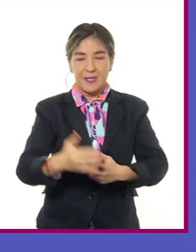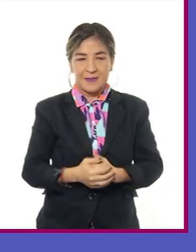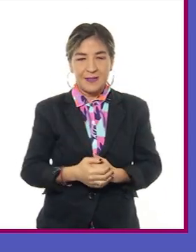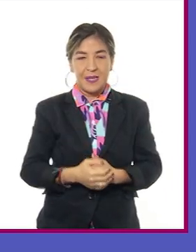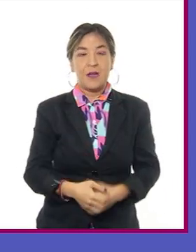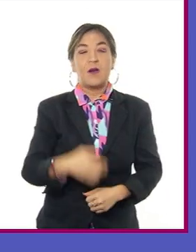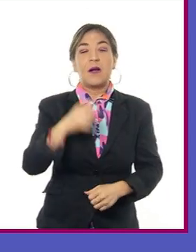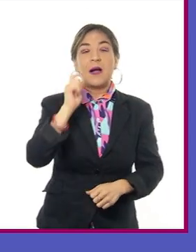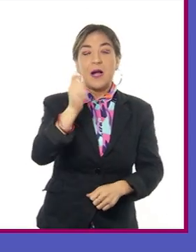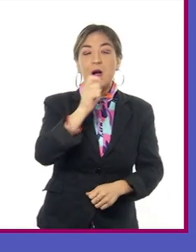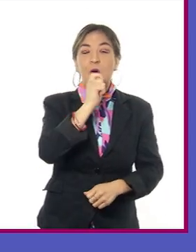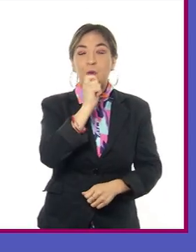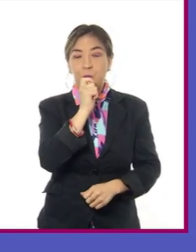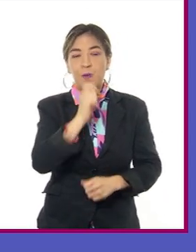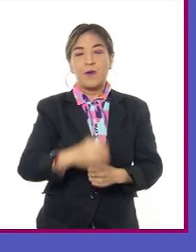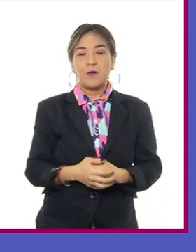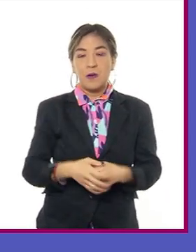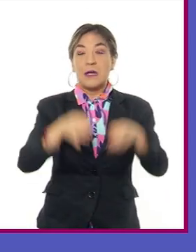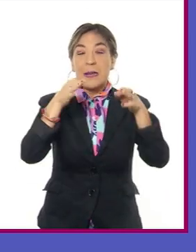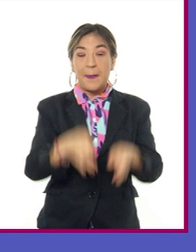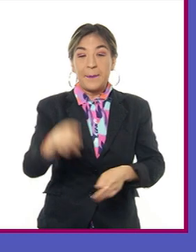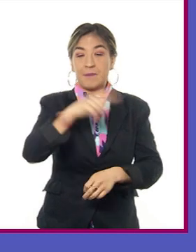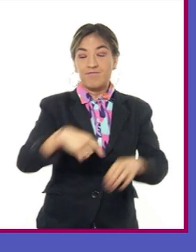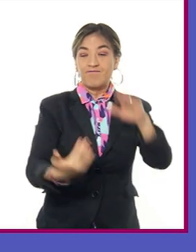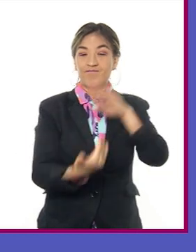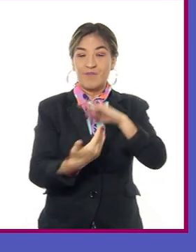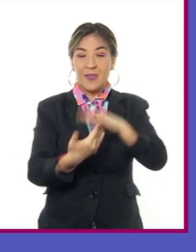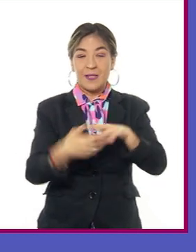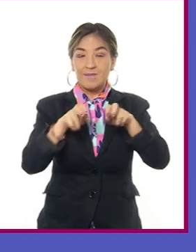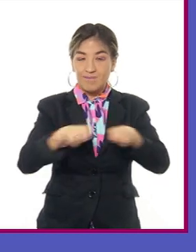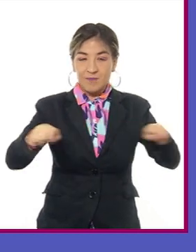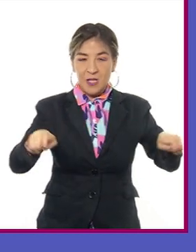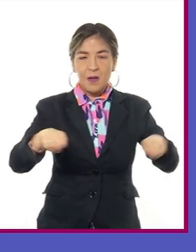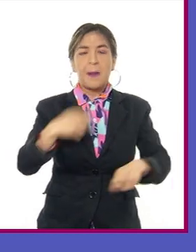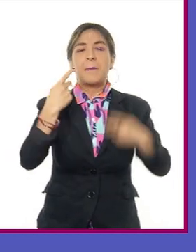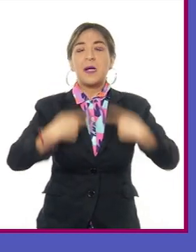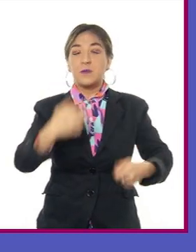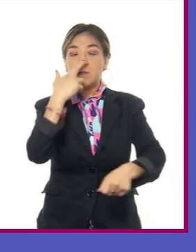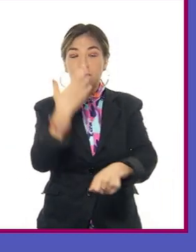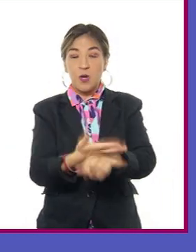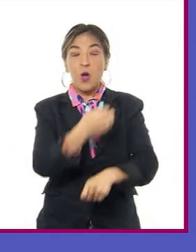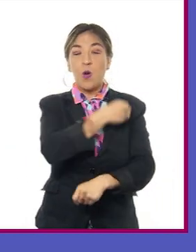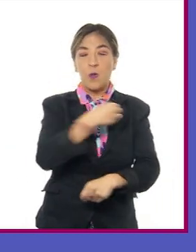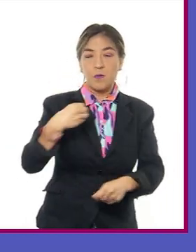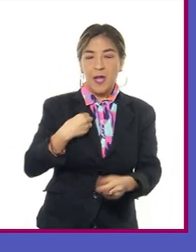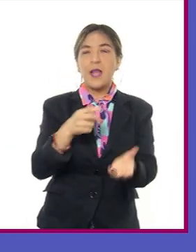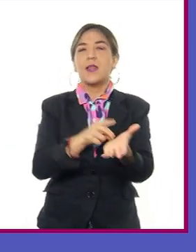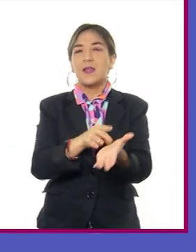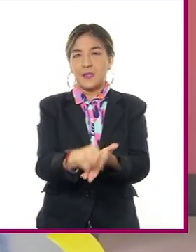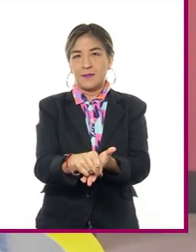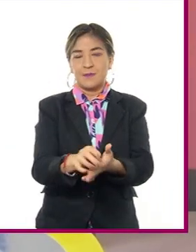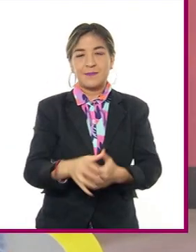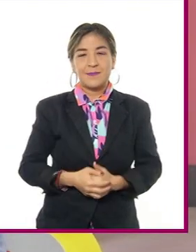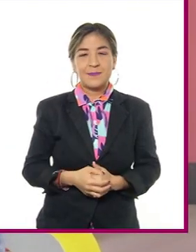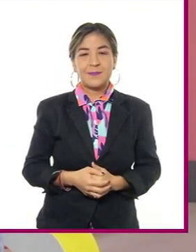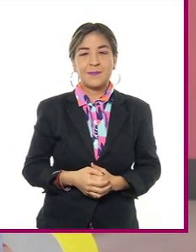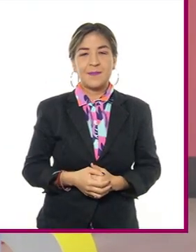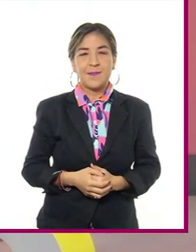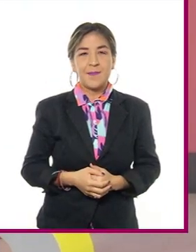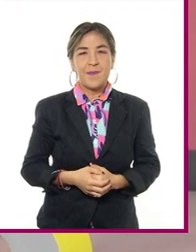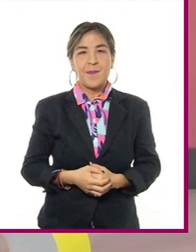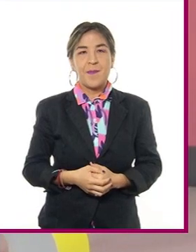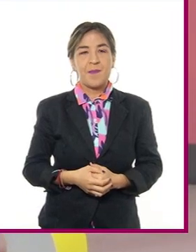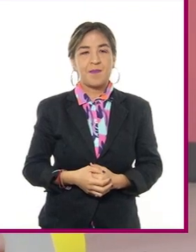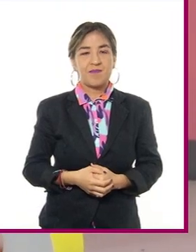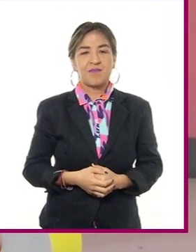8. Árbitros. Oficiales de mesa. Comisarios. Obligaciones y derechos.